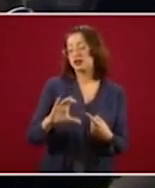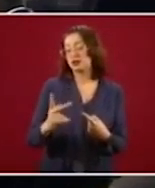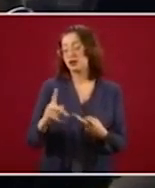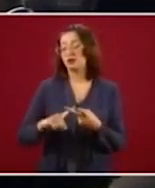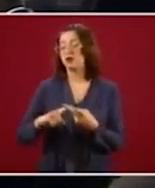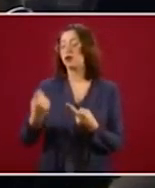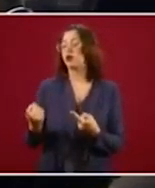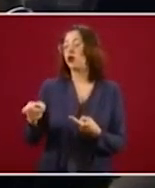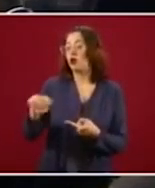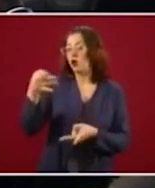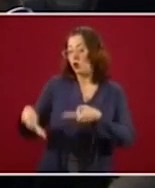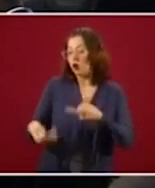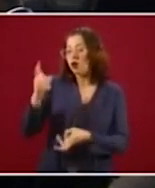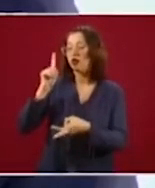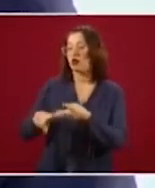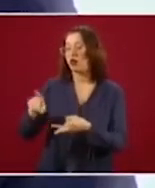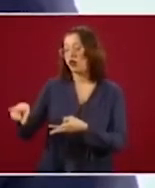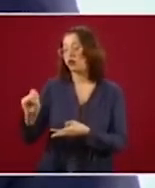íntegras